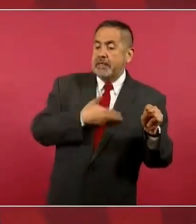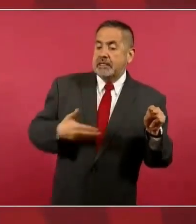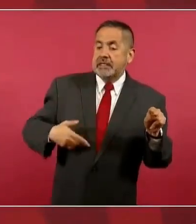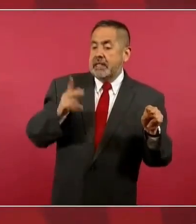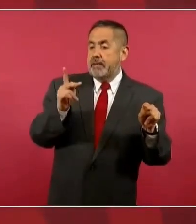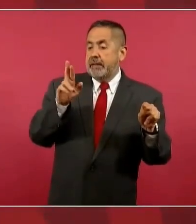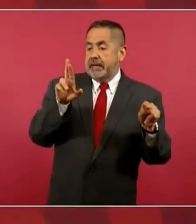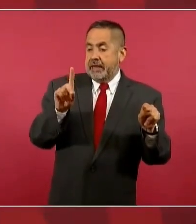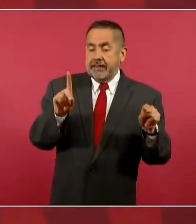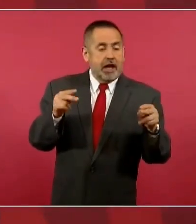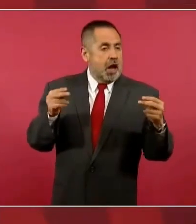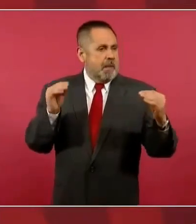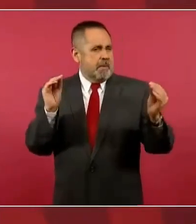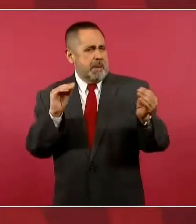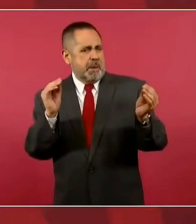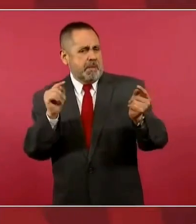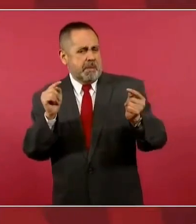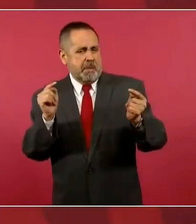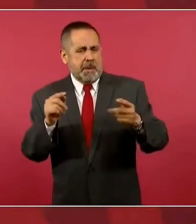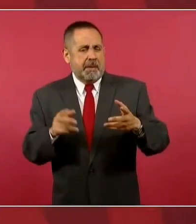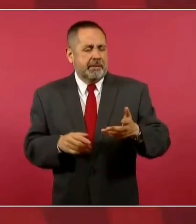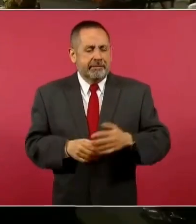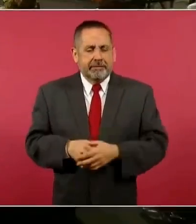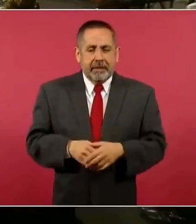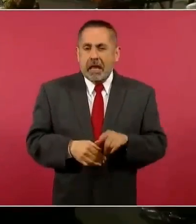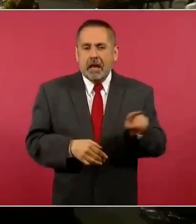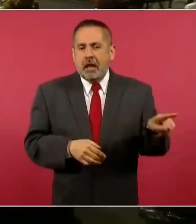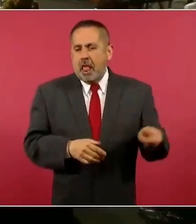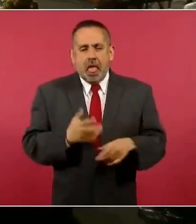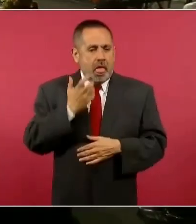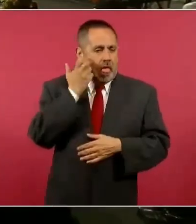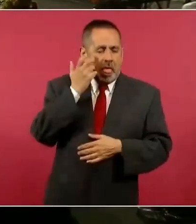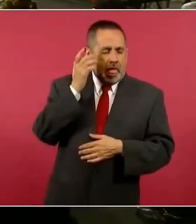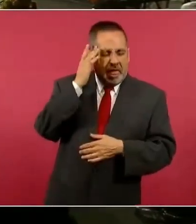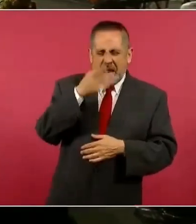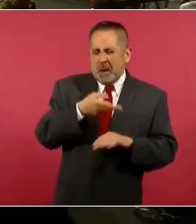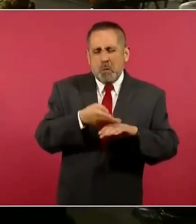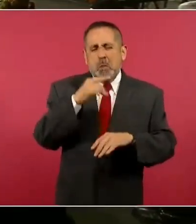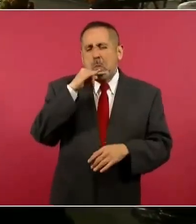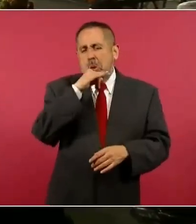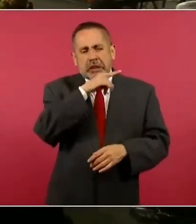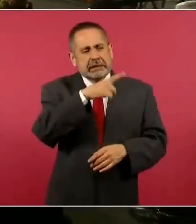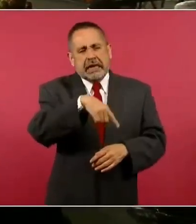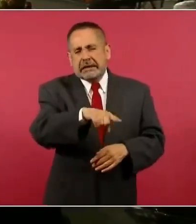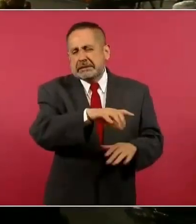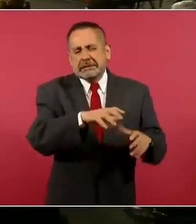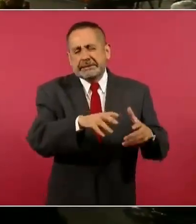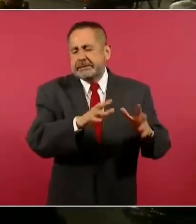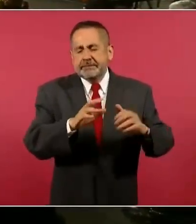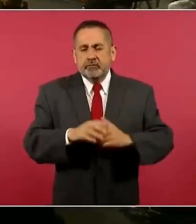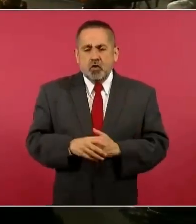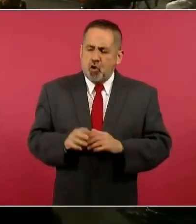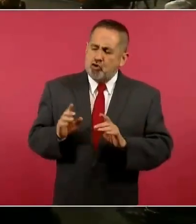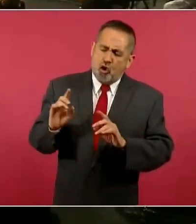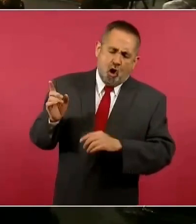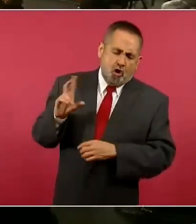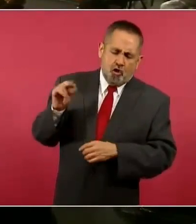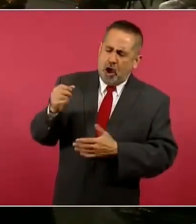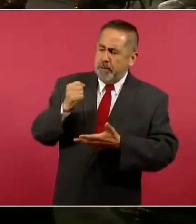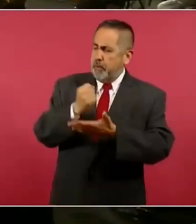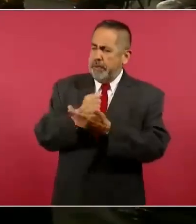sobre este tema. Y ellos fingían, porque son muy hipócritas, de que no iban a aprobar